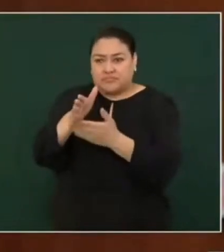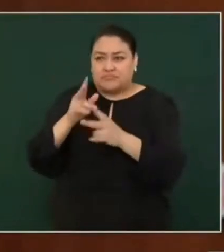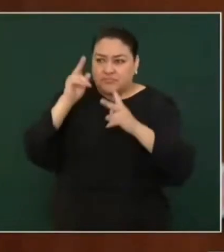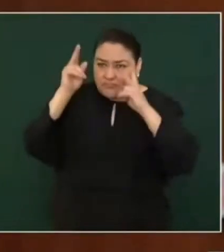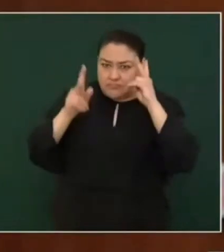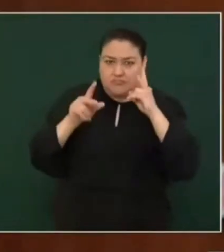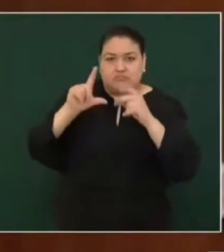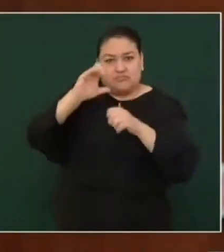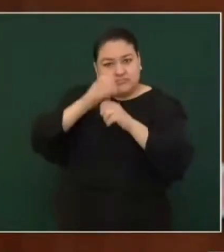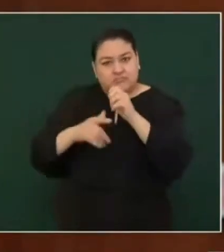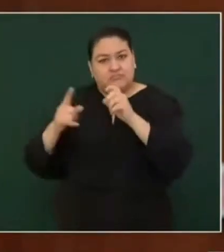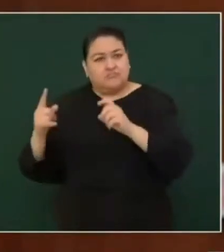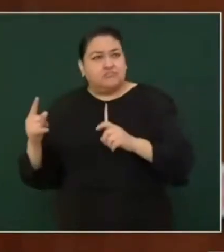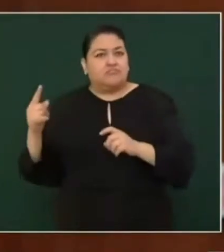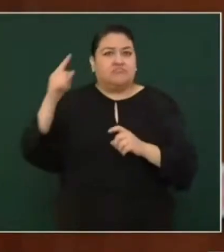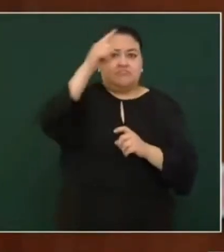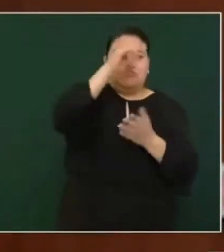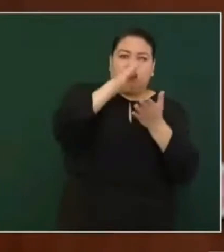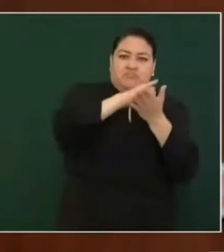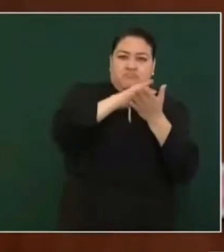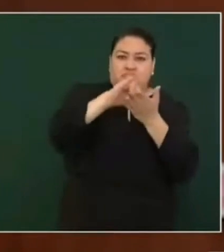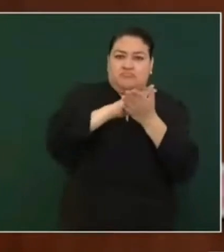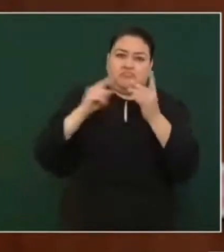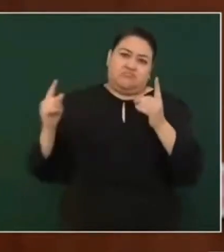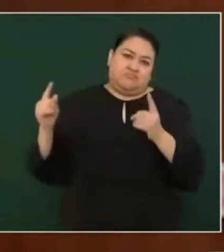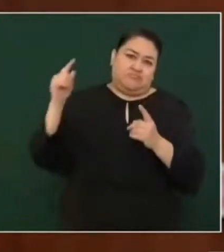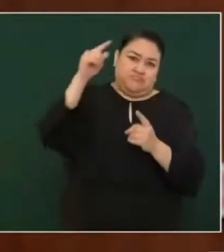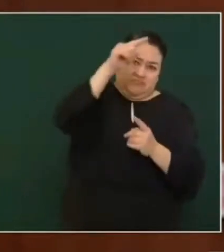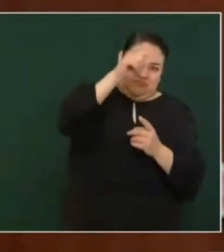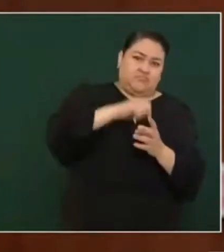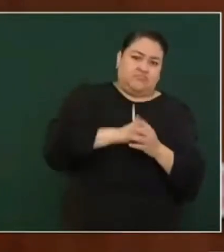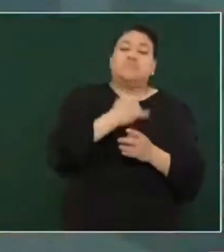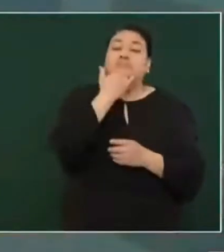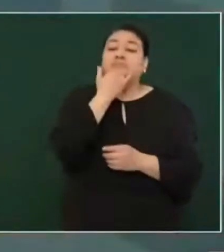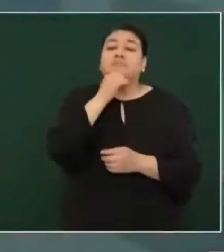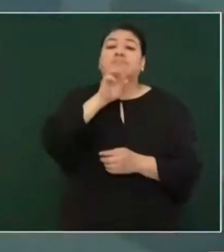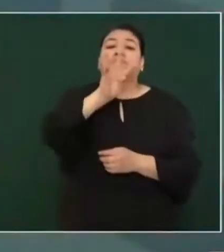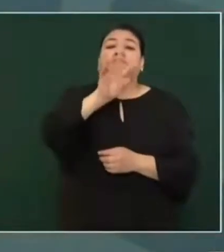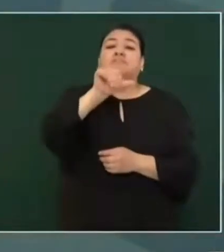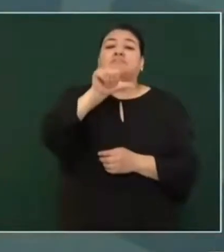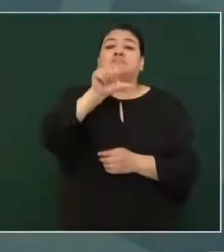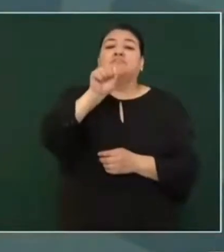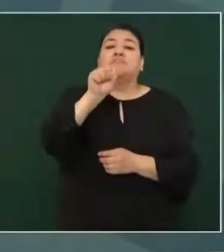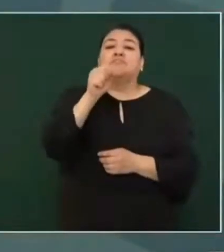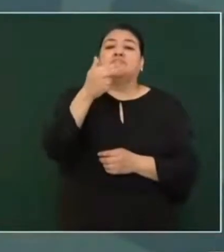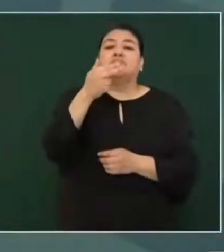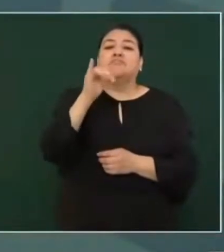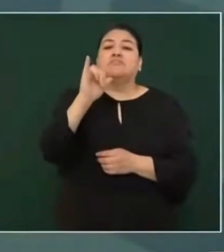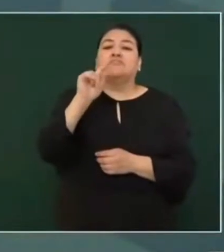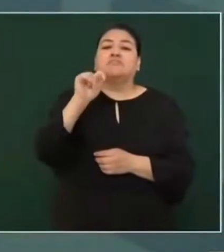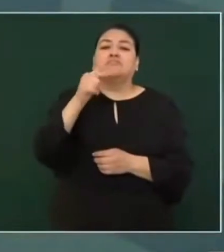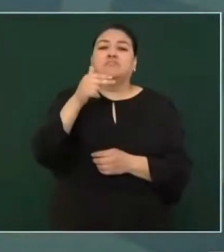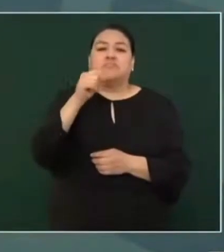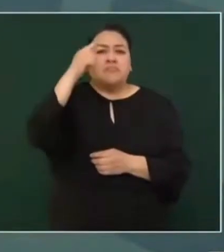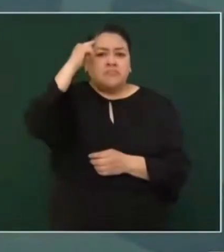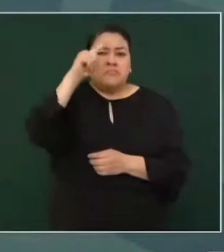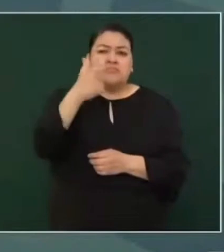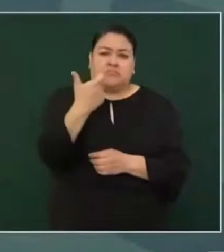visitar Washington, tienen reuniones con ese propósito de que haya